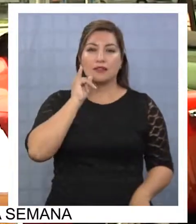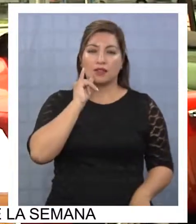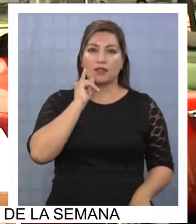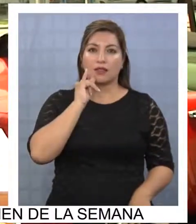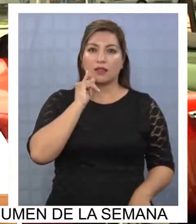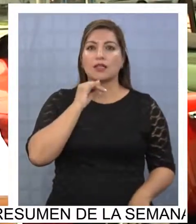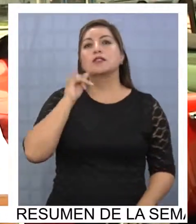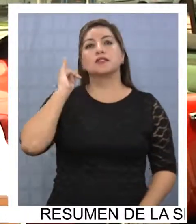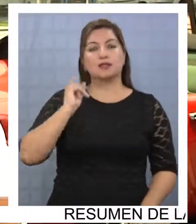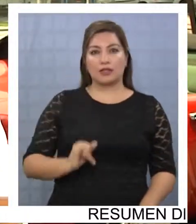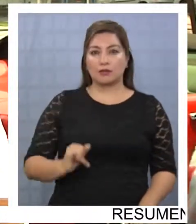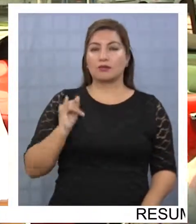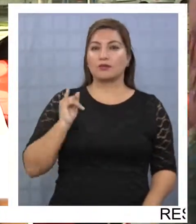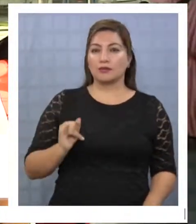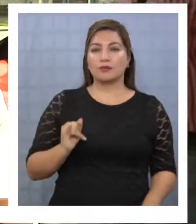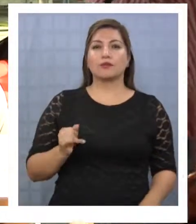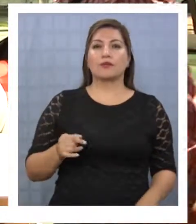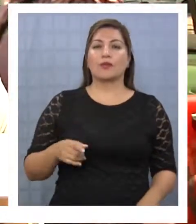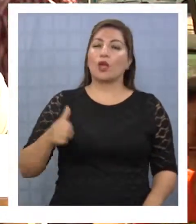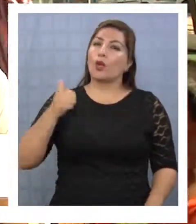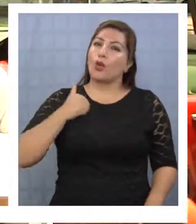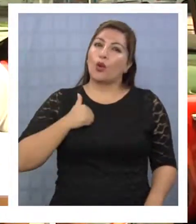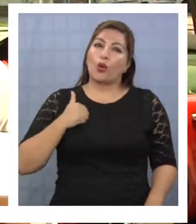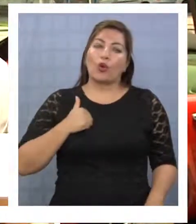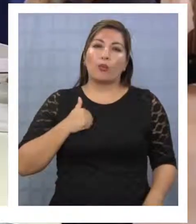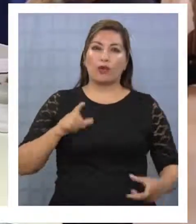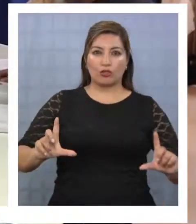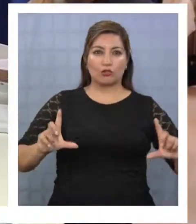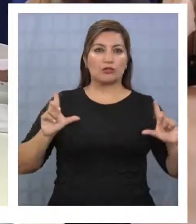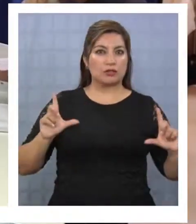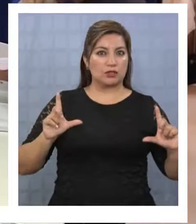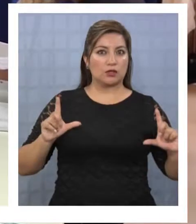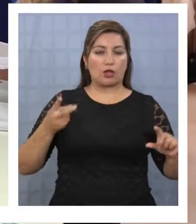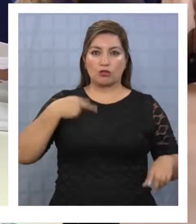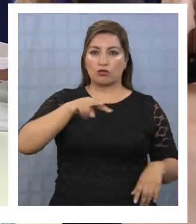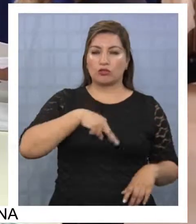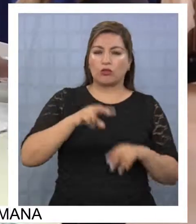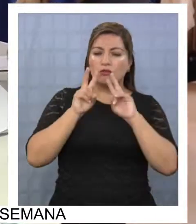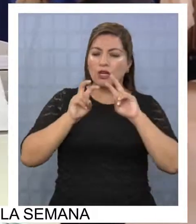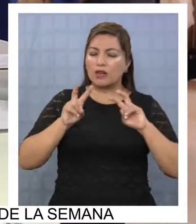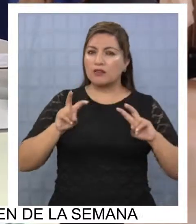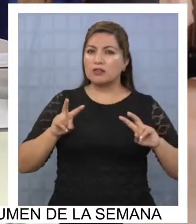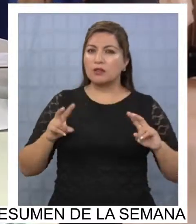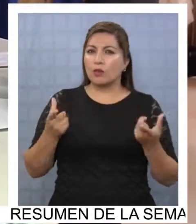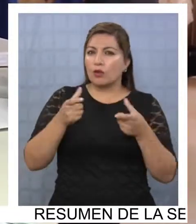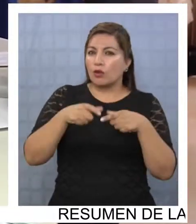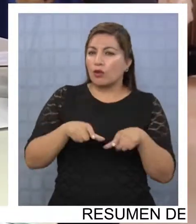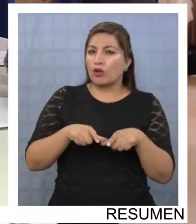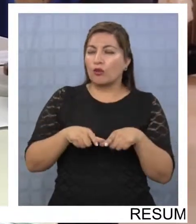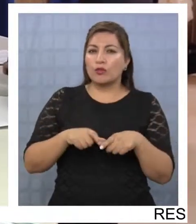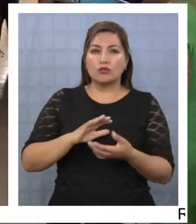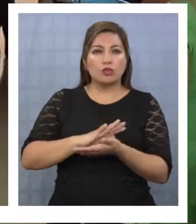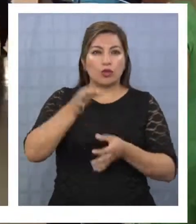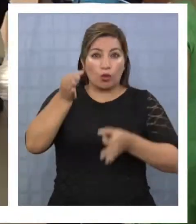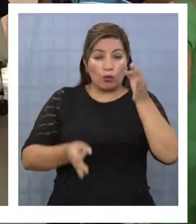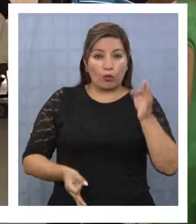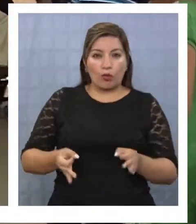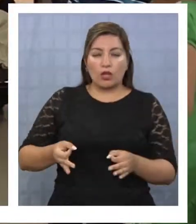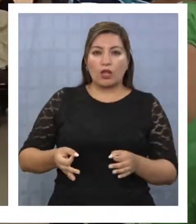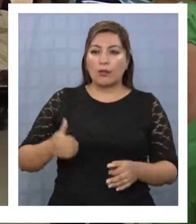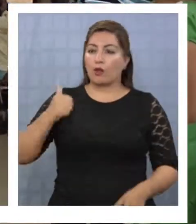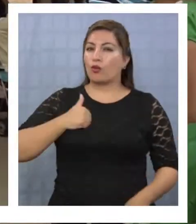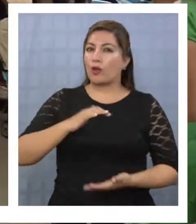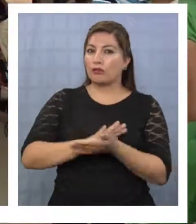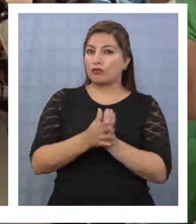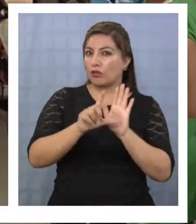resguardando el que cumplan con sus títulos. Nosotros revisamos con nuestro departamento jurídico que ellos cumplan con todo lo